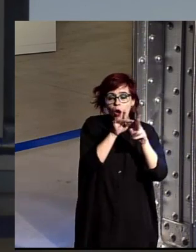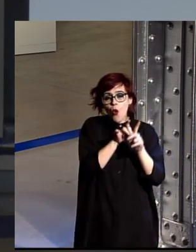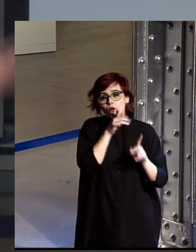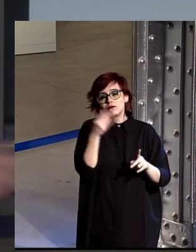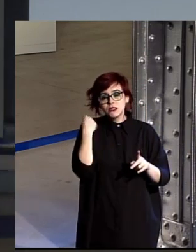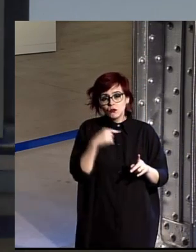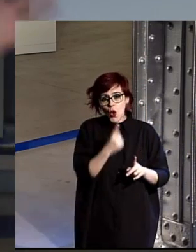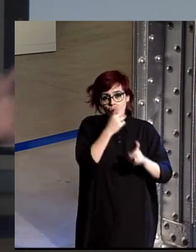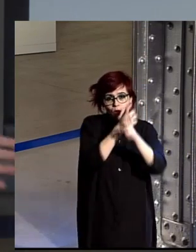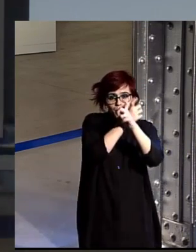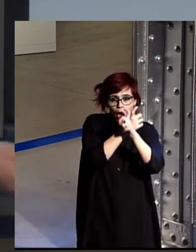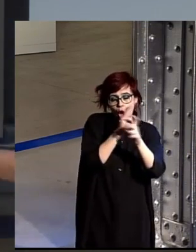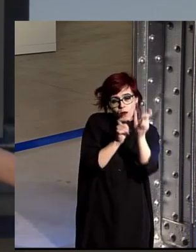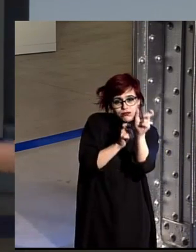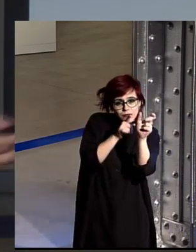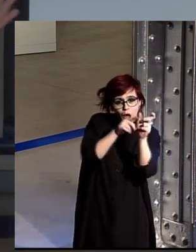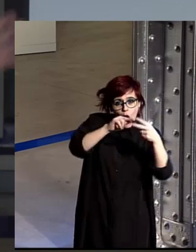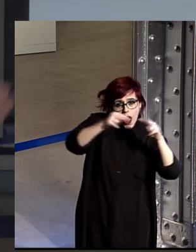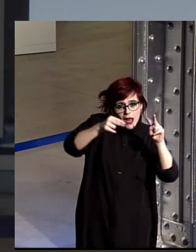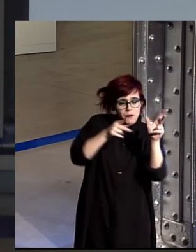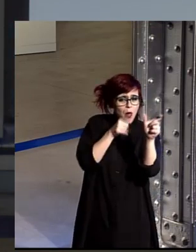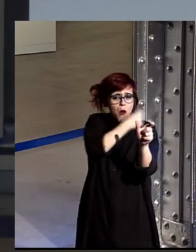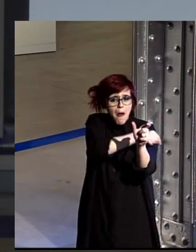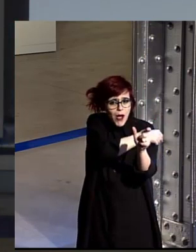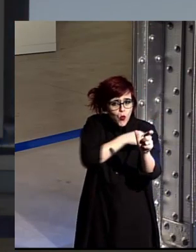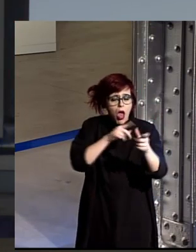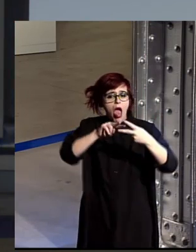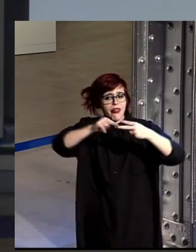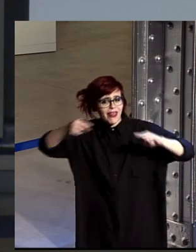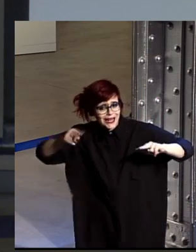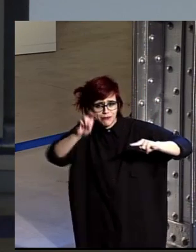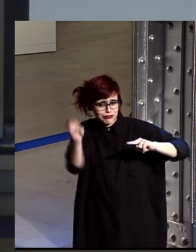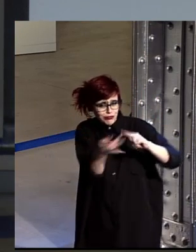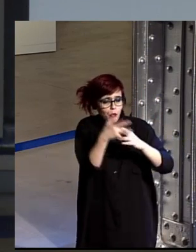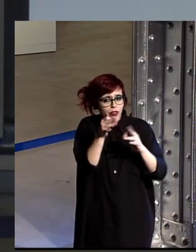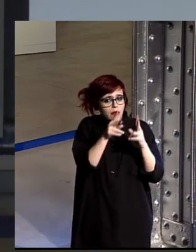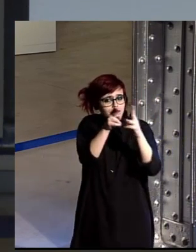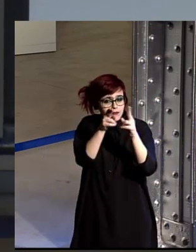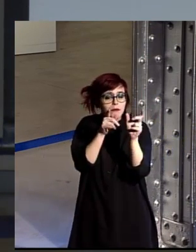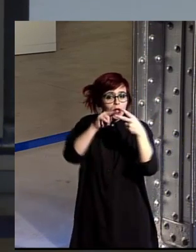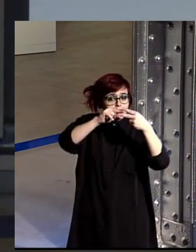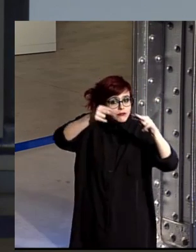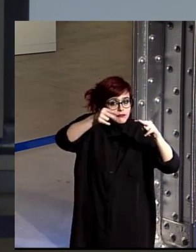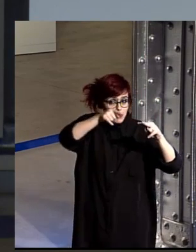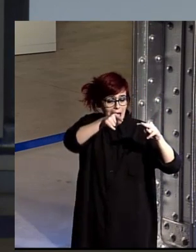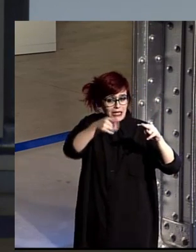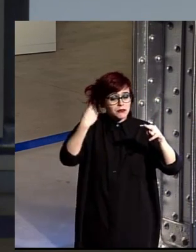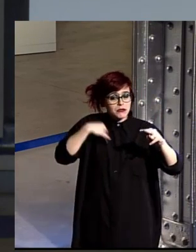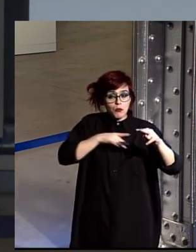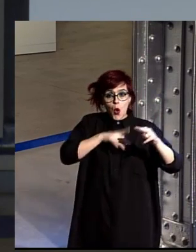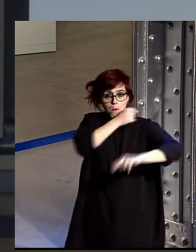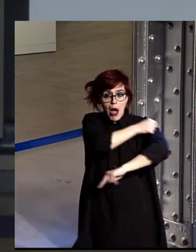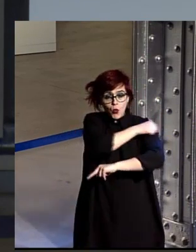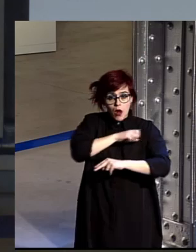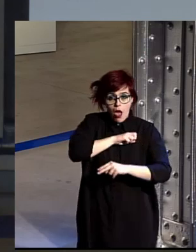y ponerlo en cualquier otro virus o ponerlo como una vacuna de ADN, lo puedes hacer de muchas maneras. Entonces, la verdad es que está bastante limitado el tema de hacer una vacuna